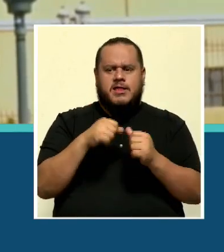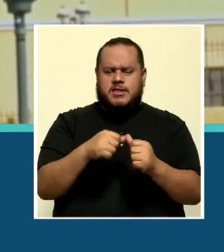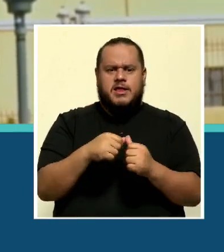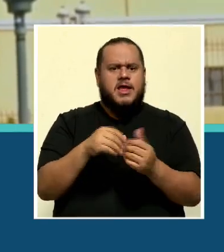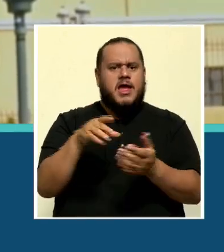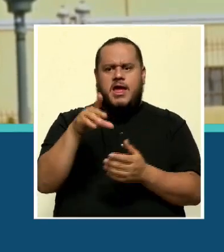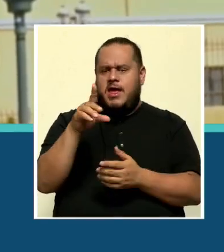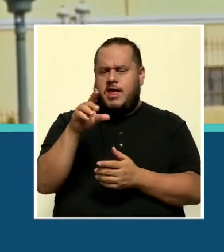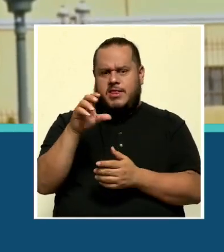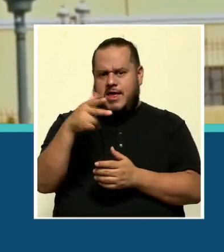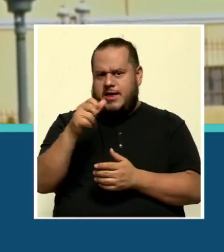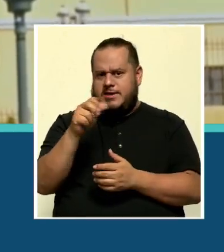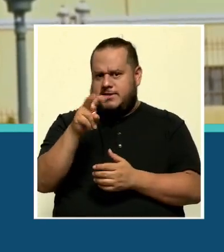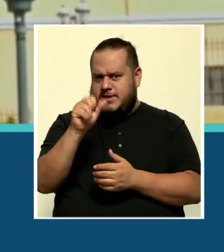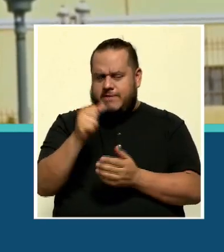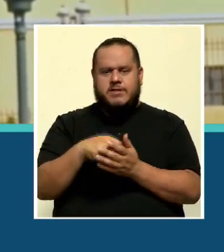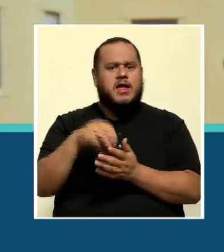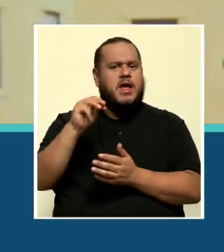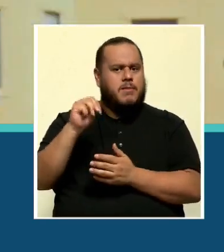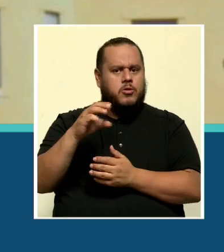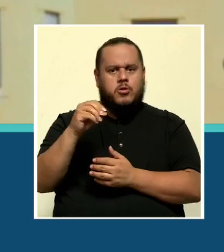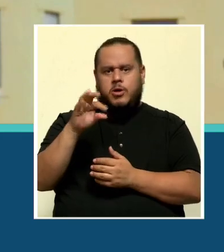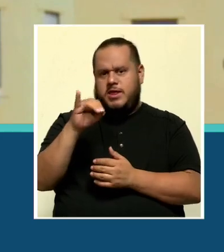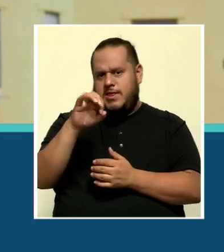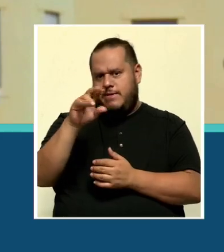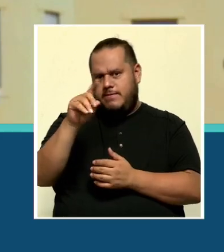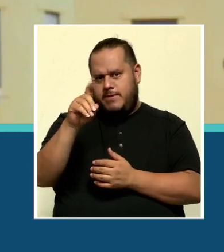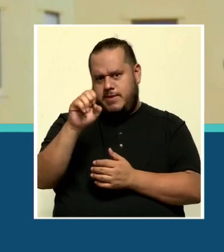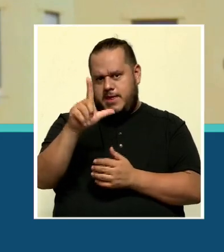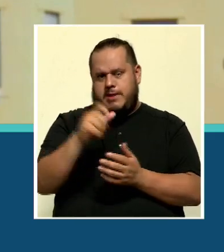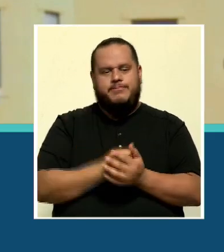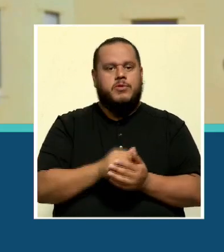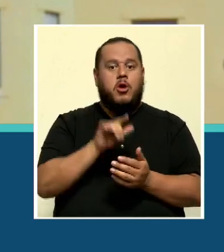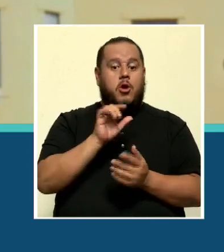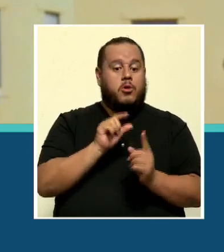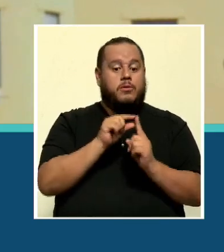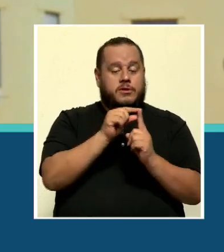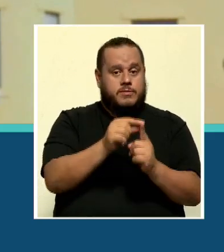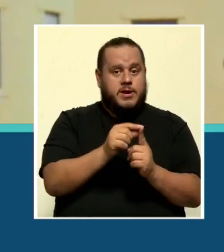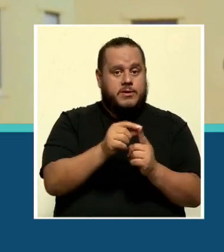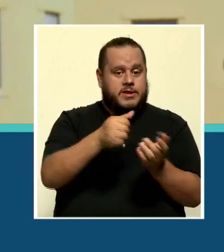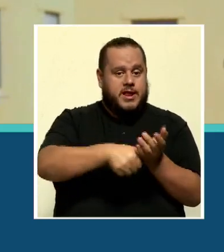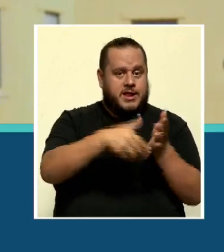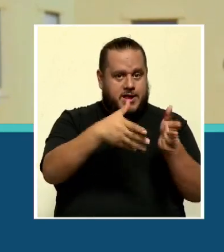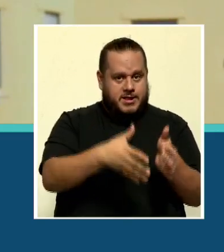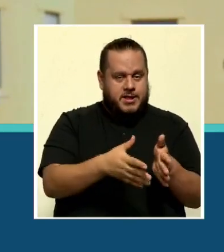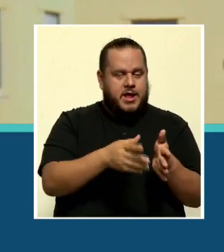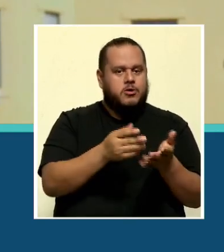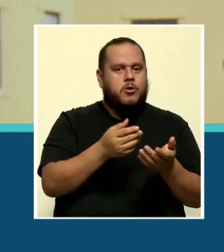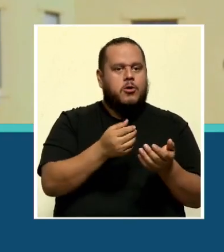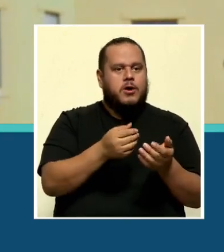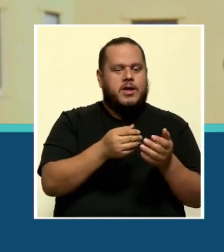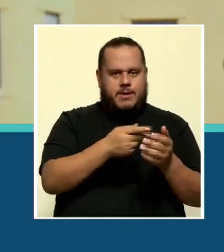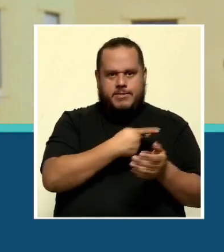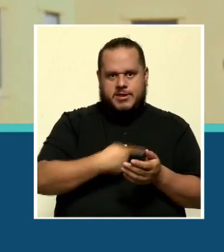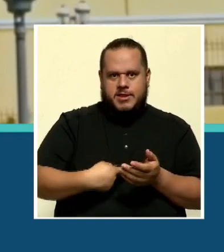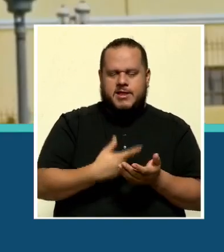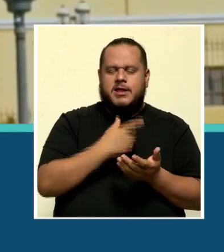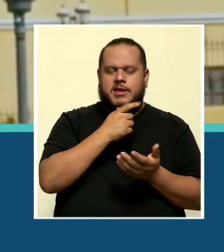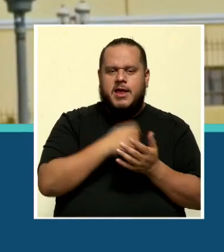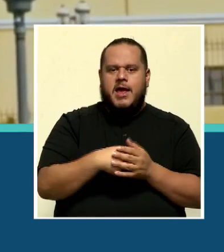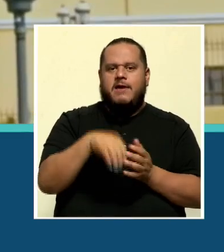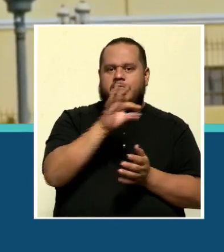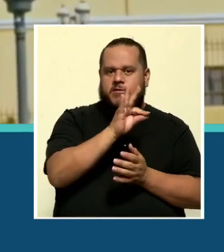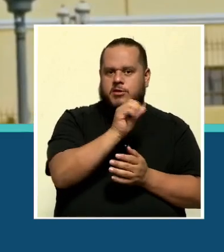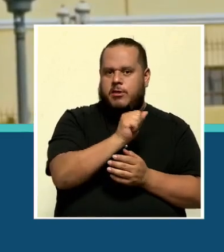de Maduro, de Ortega y de Fidel. Con estas palabras, el candidato presidencial de Nueva República, Fabricio Alvarado,